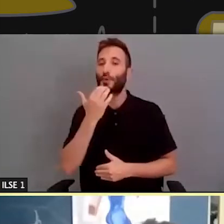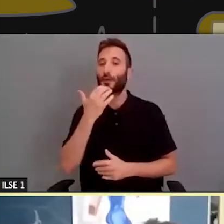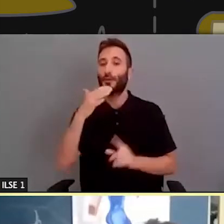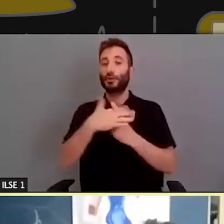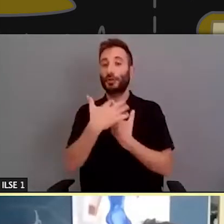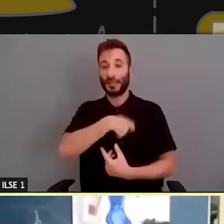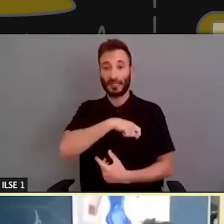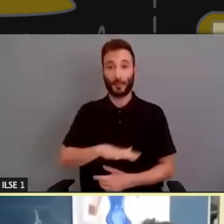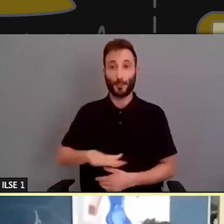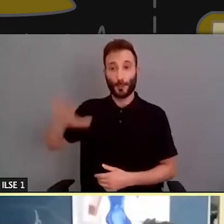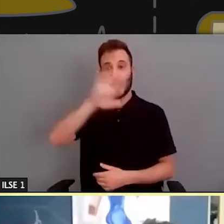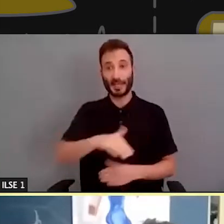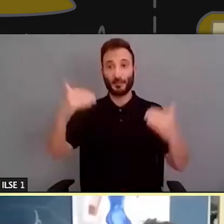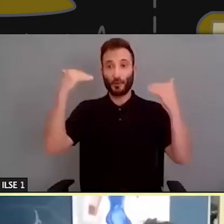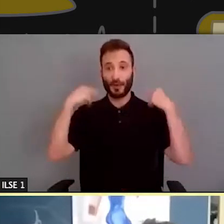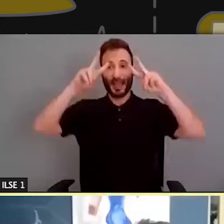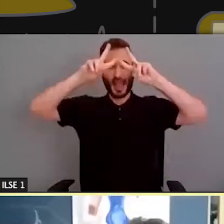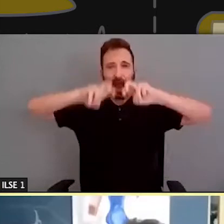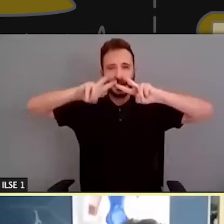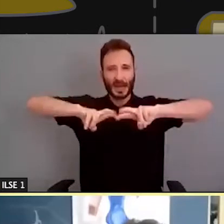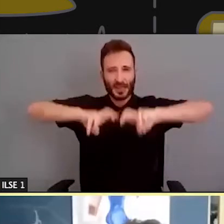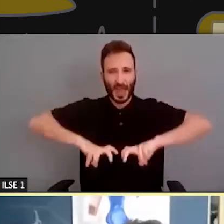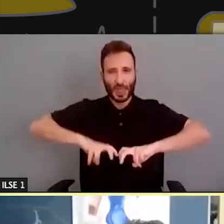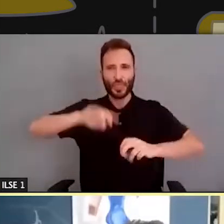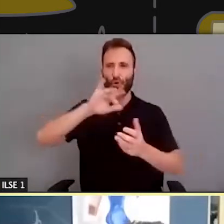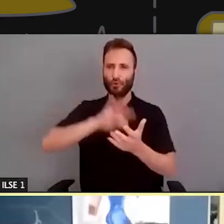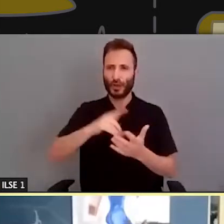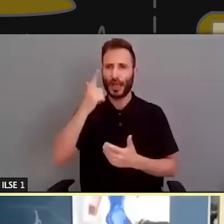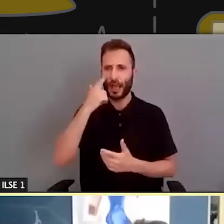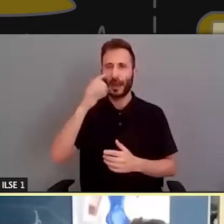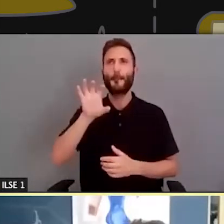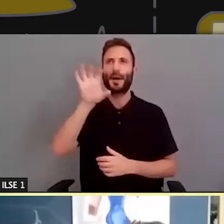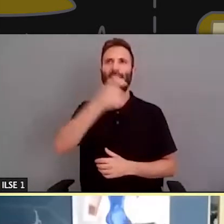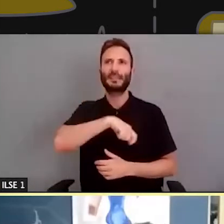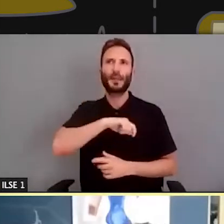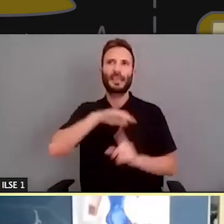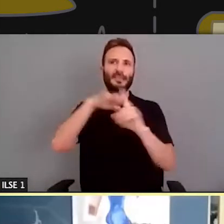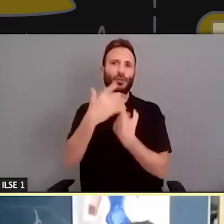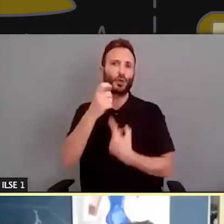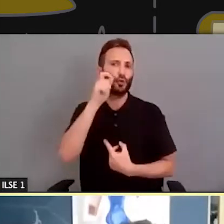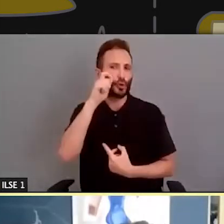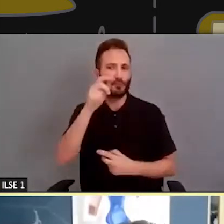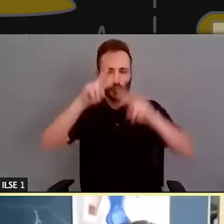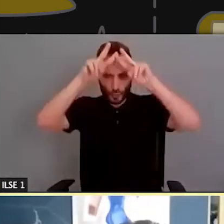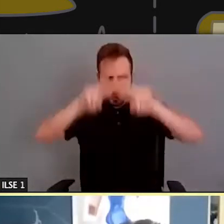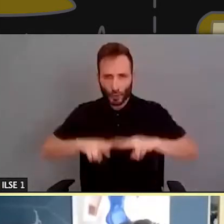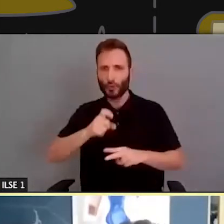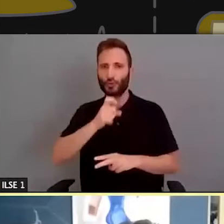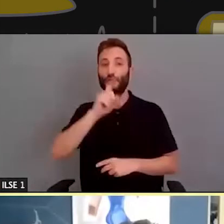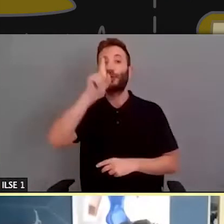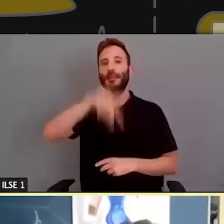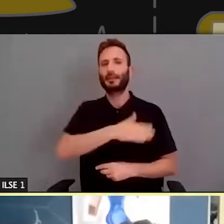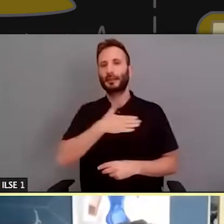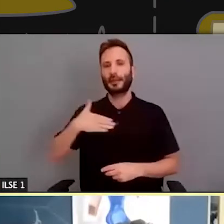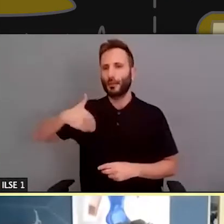España, que está analizando a un nivel muy alto lo que está pasando en el país. Pero tenemos que también aspirar hacia este